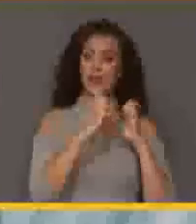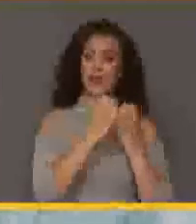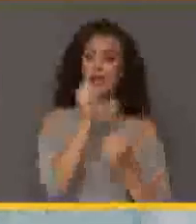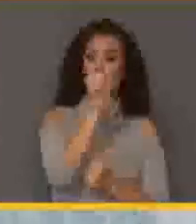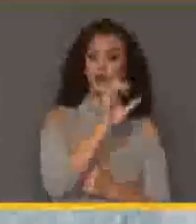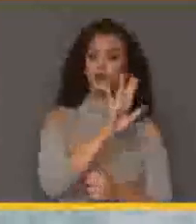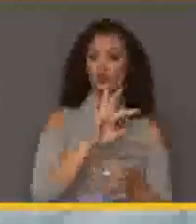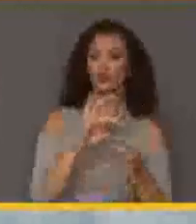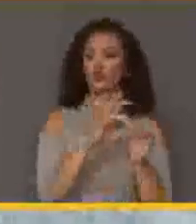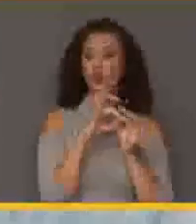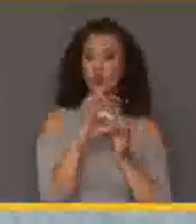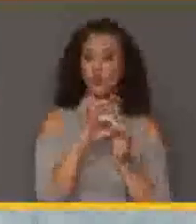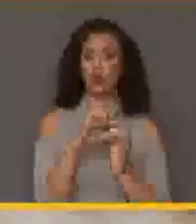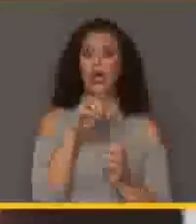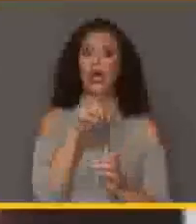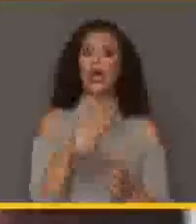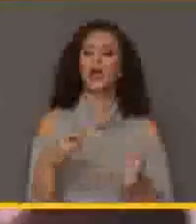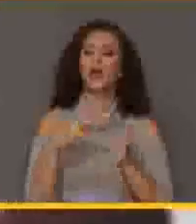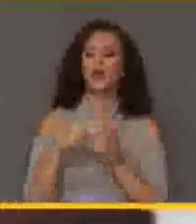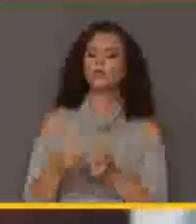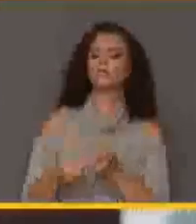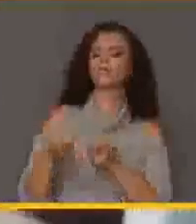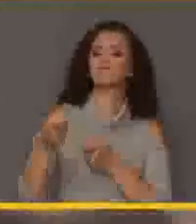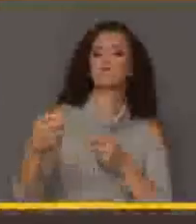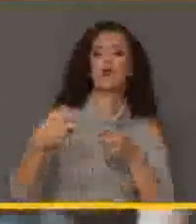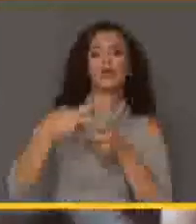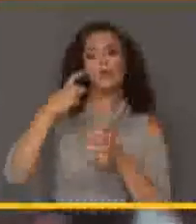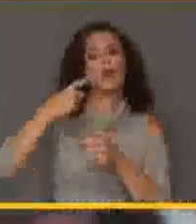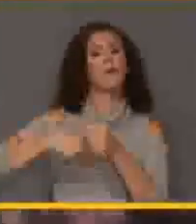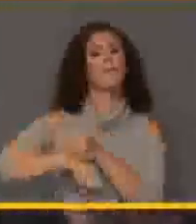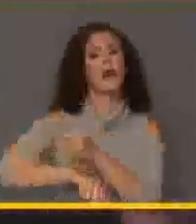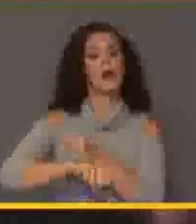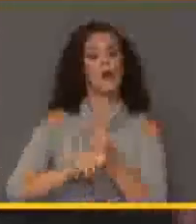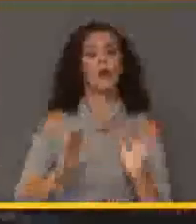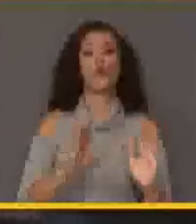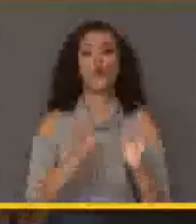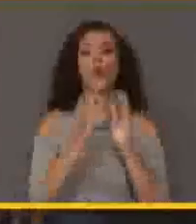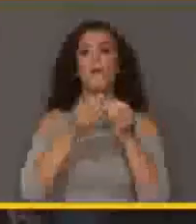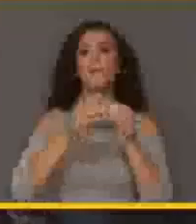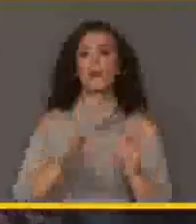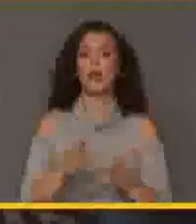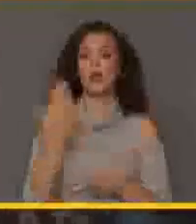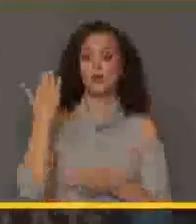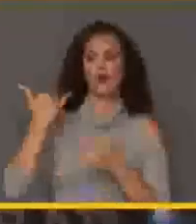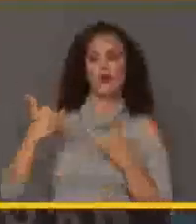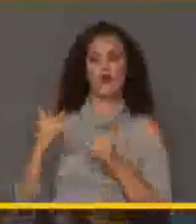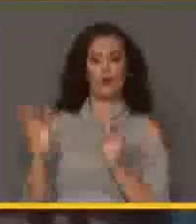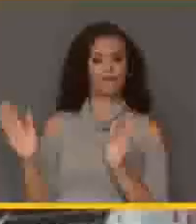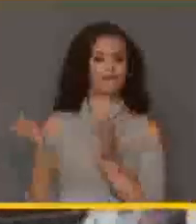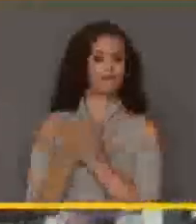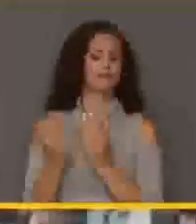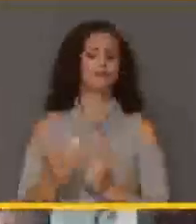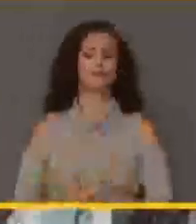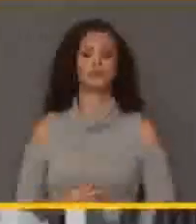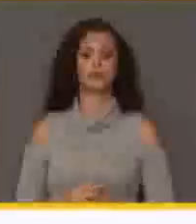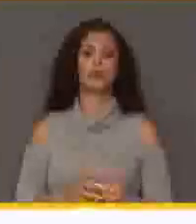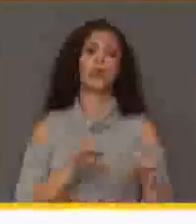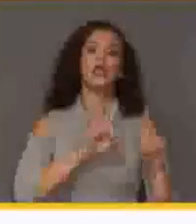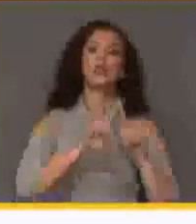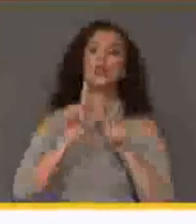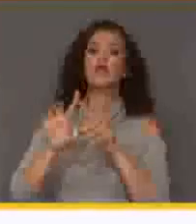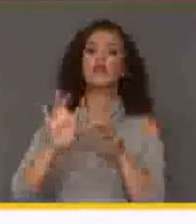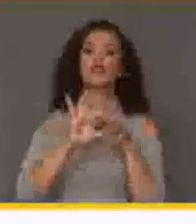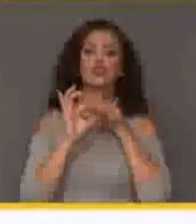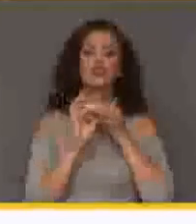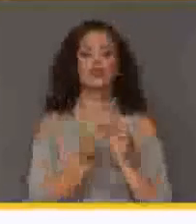sus socios, en donde les reintegraba con entradas para los partidos, los encuentros que se perdieron mientras se jugaba a puerta cerrada, diferentes socios